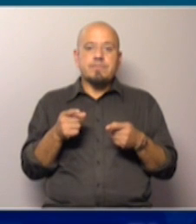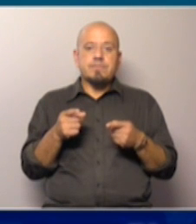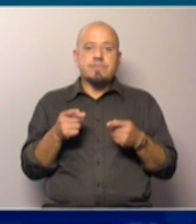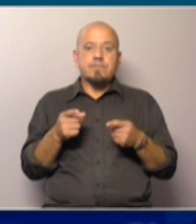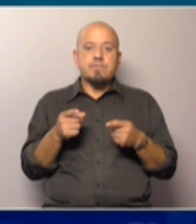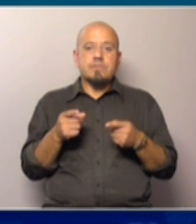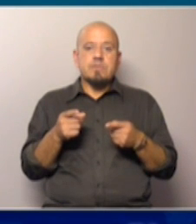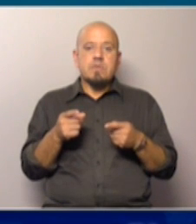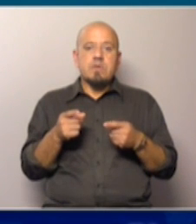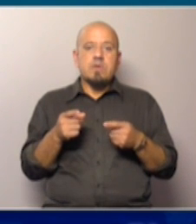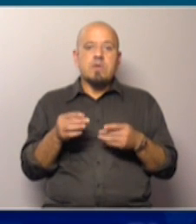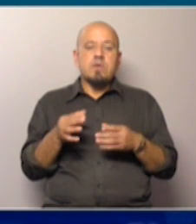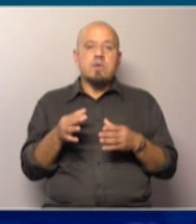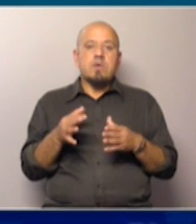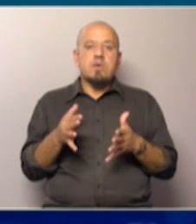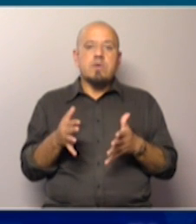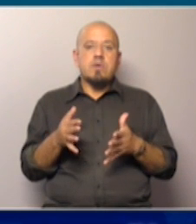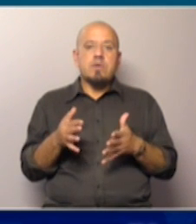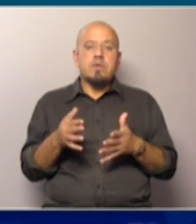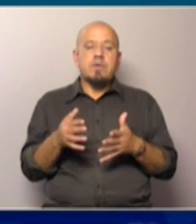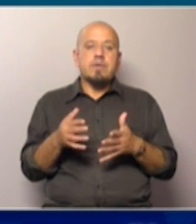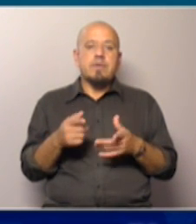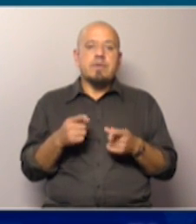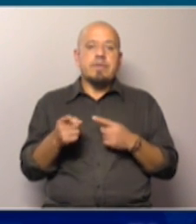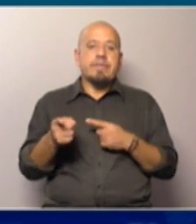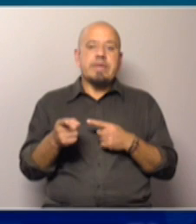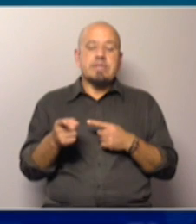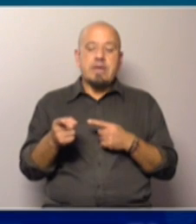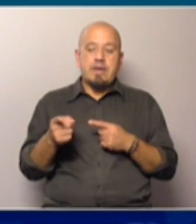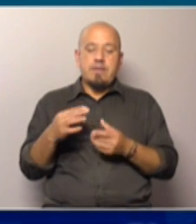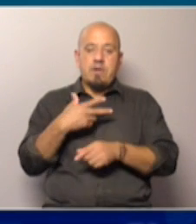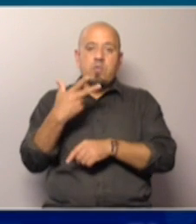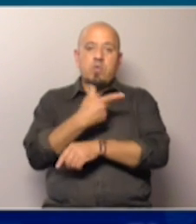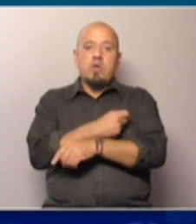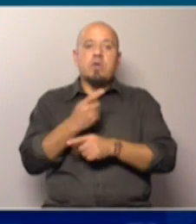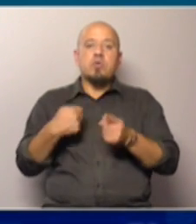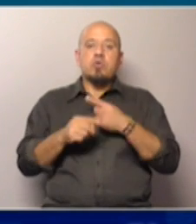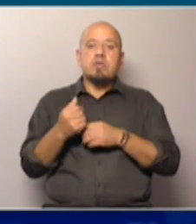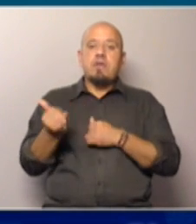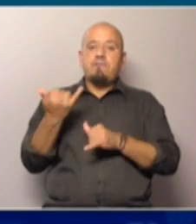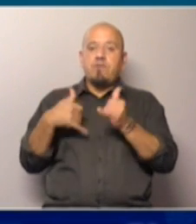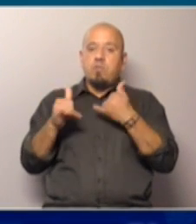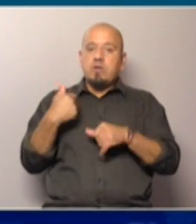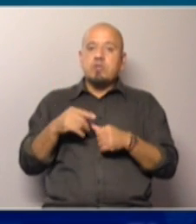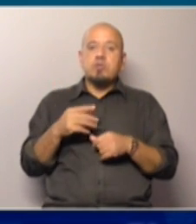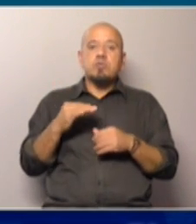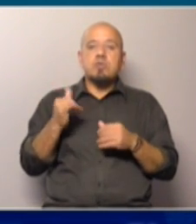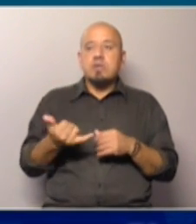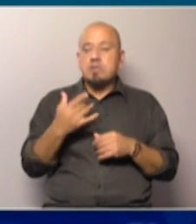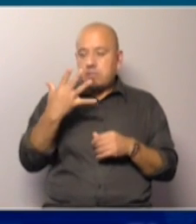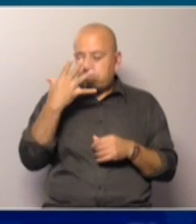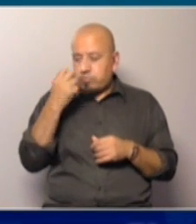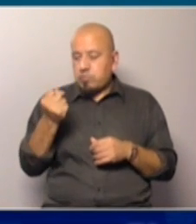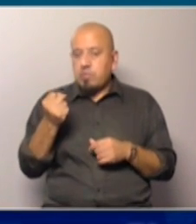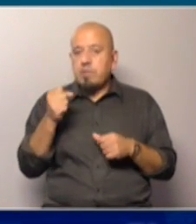cuáles son las posibles implicancias de ese procedimiento. Así que la información también bien. Tiene que ser comprensible para